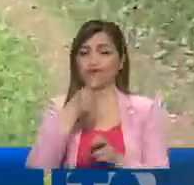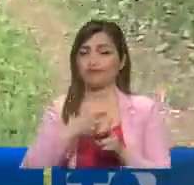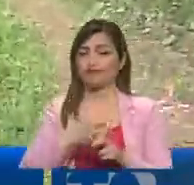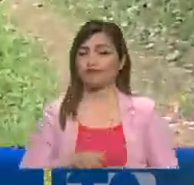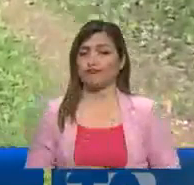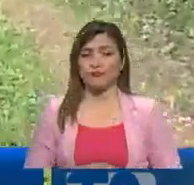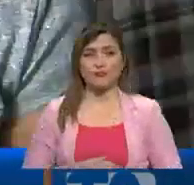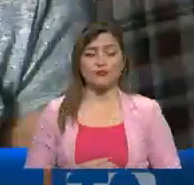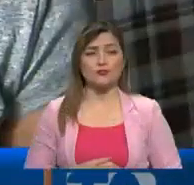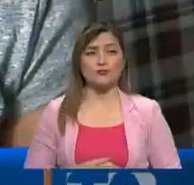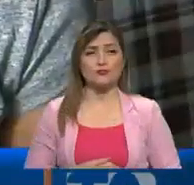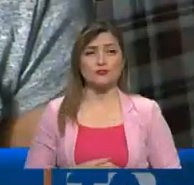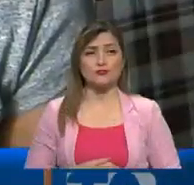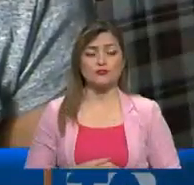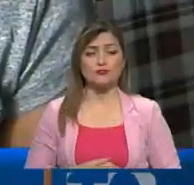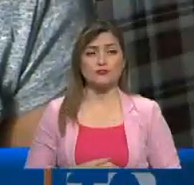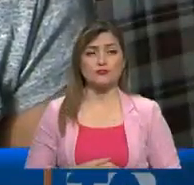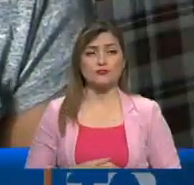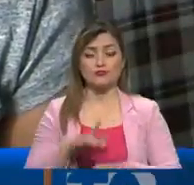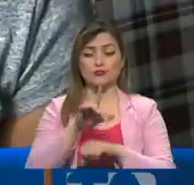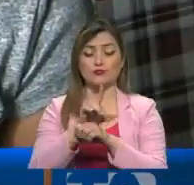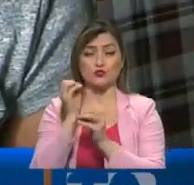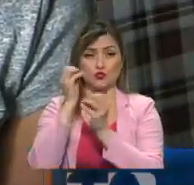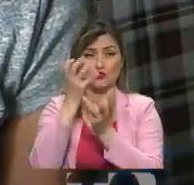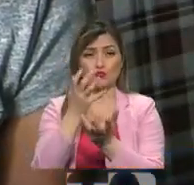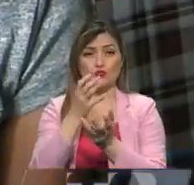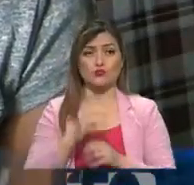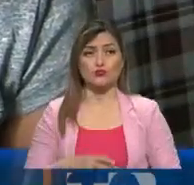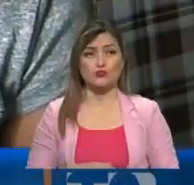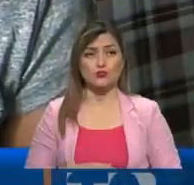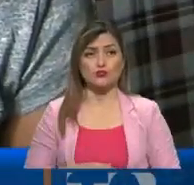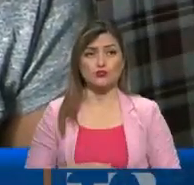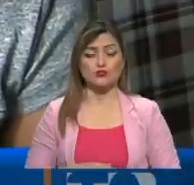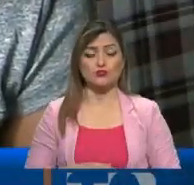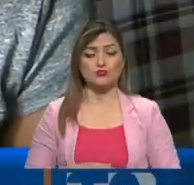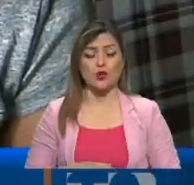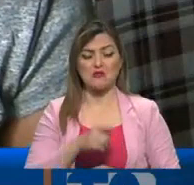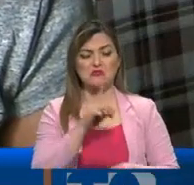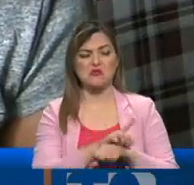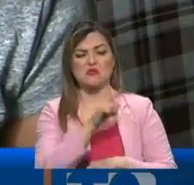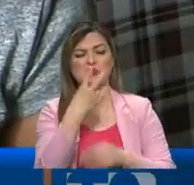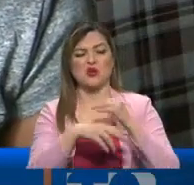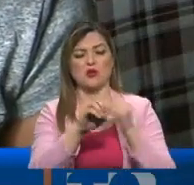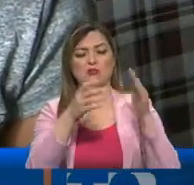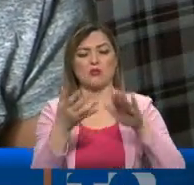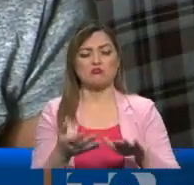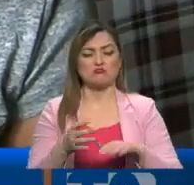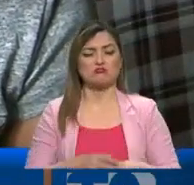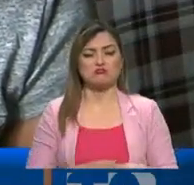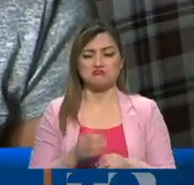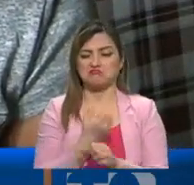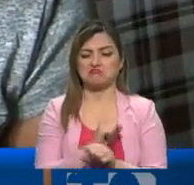duros. Lo que un doctor nos dijo a nosotros, así impactantemente, nos dijo, ¿sabe qué? Su hijo se va a morir, ya no